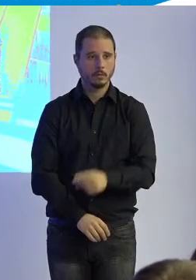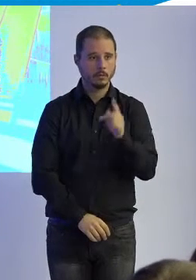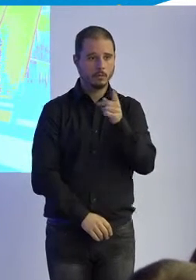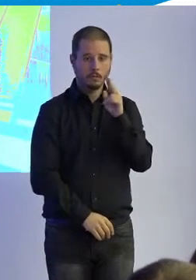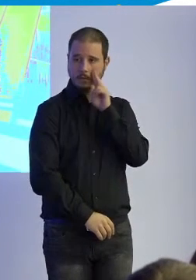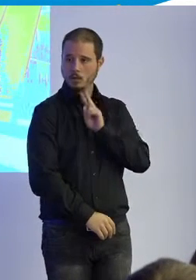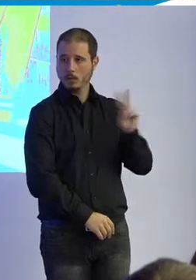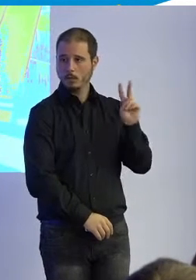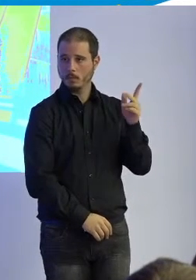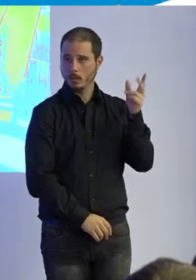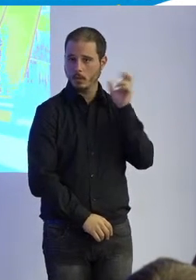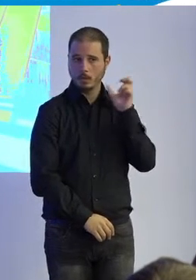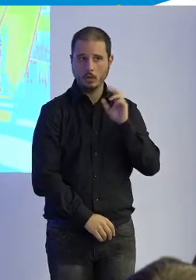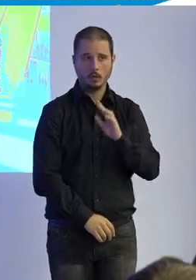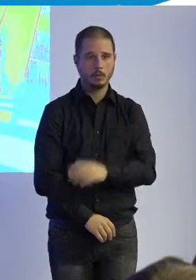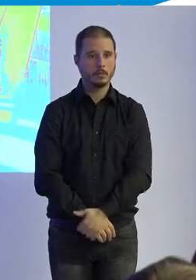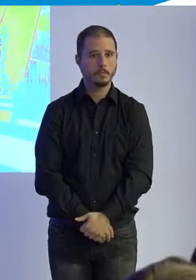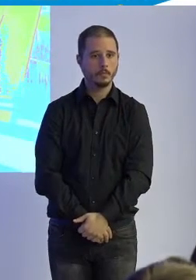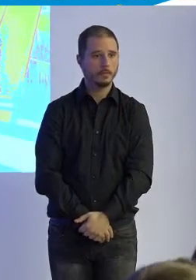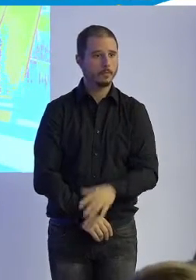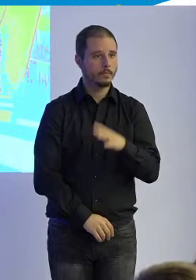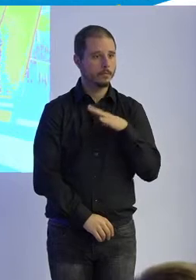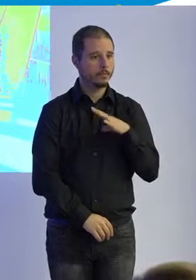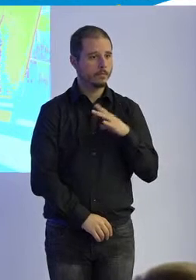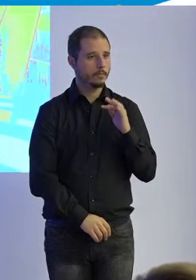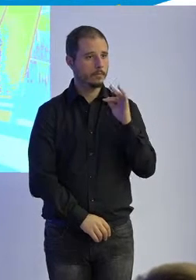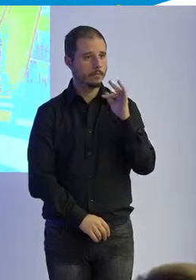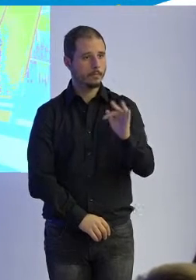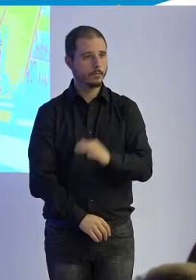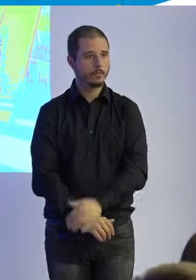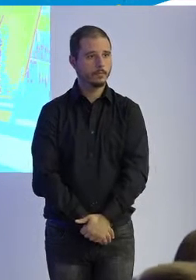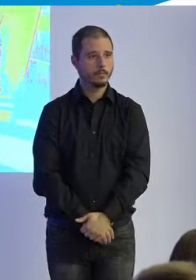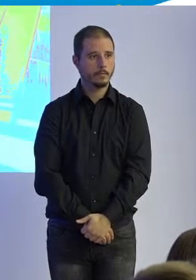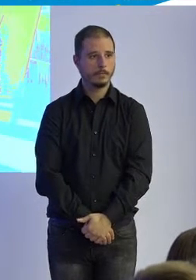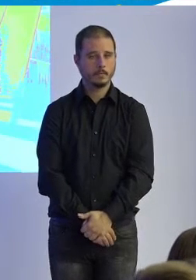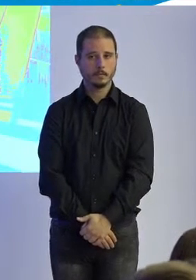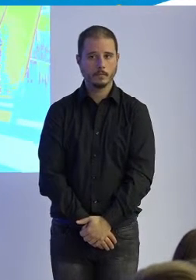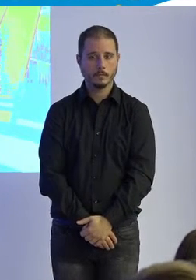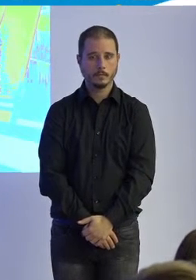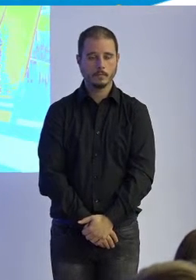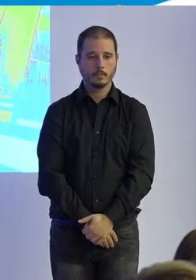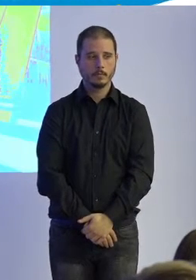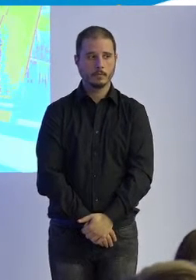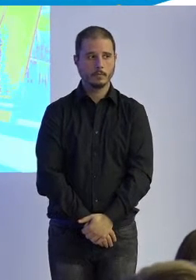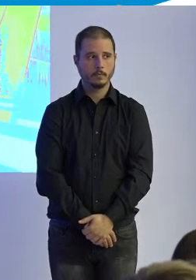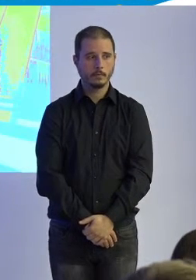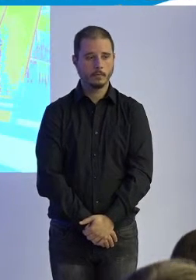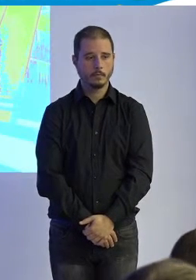ver y oír, por favor, aquí. Y ahora, aquí.